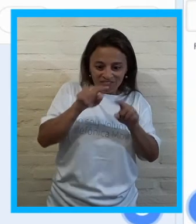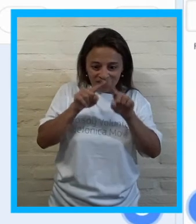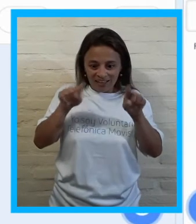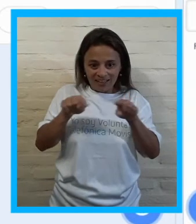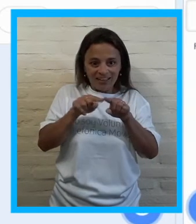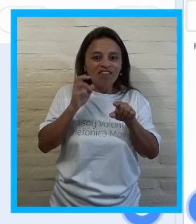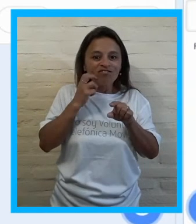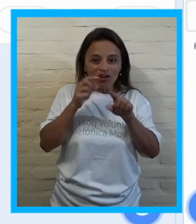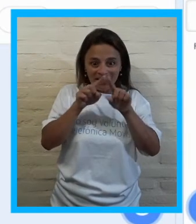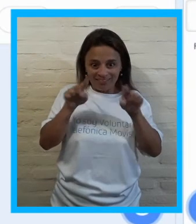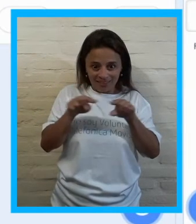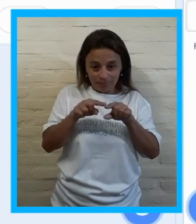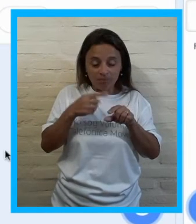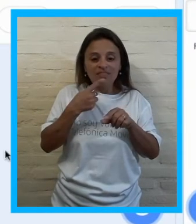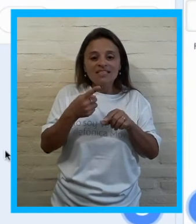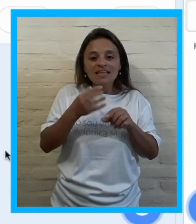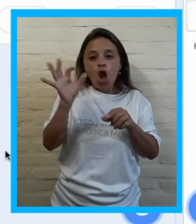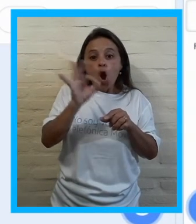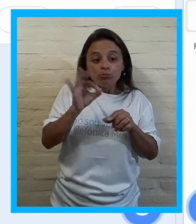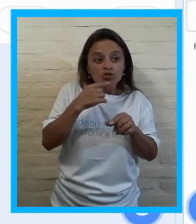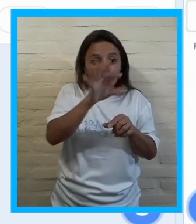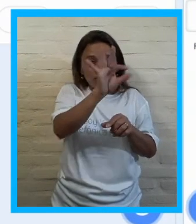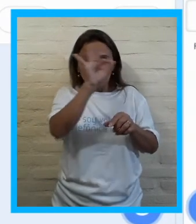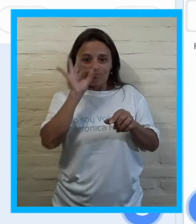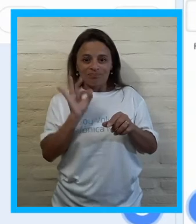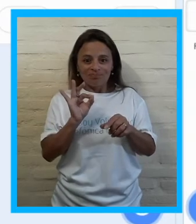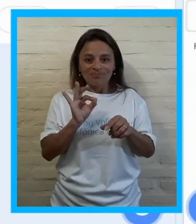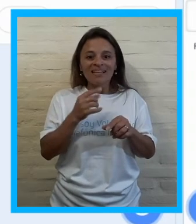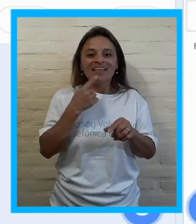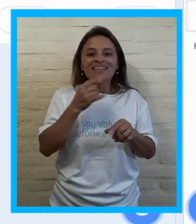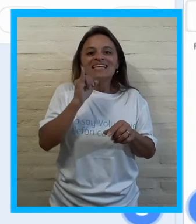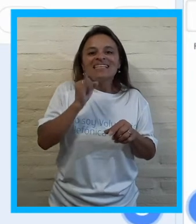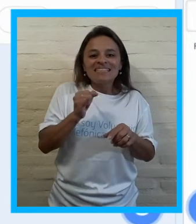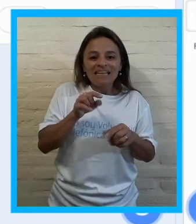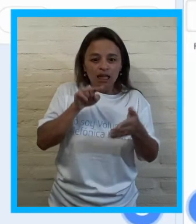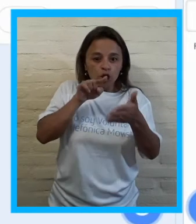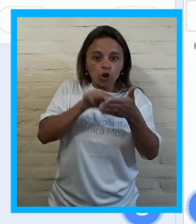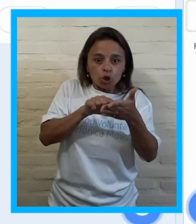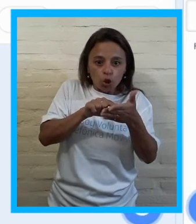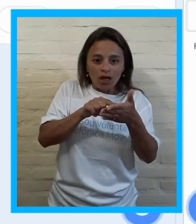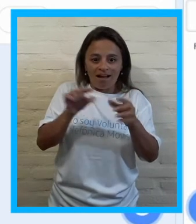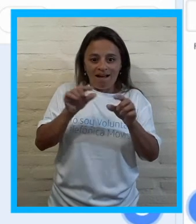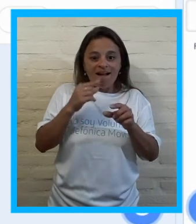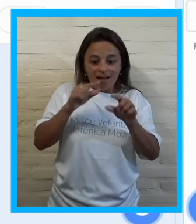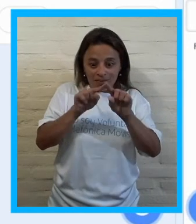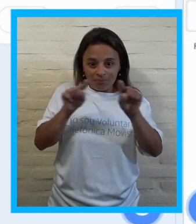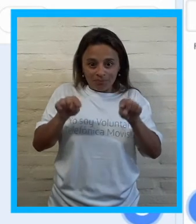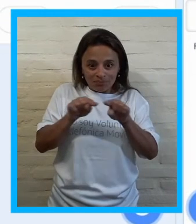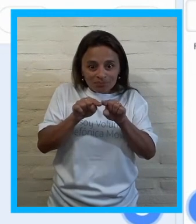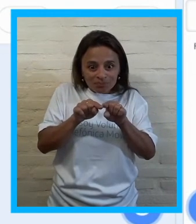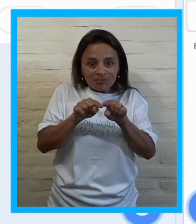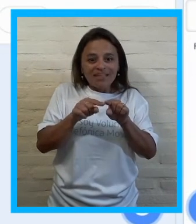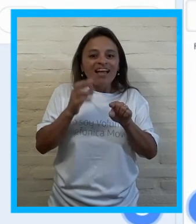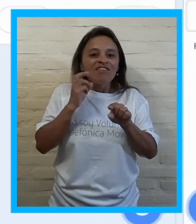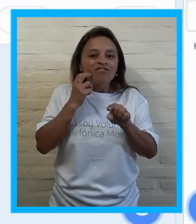pelota. Y ahora sí, vemos en esta opción, dentro de los bloques de sensores, tenemos si tocando nave, entonces